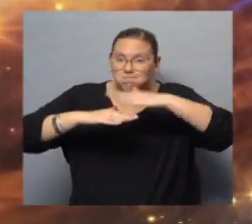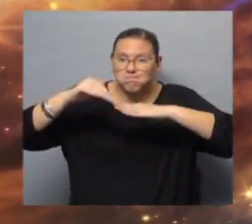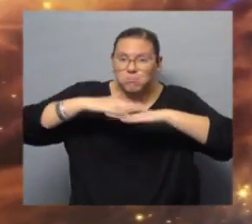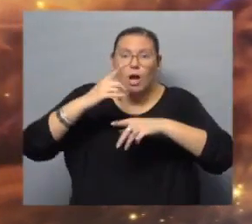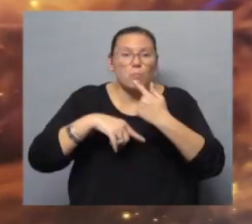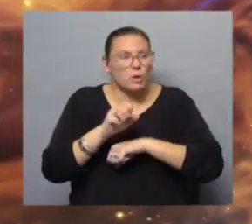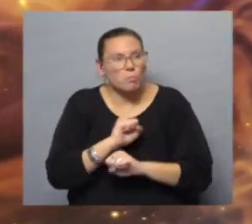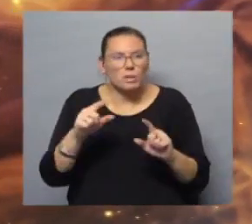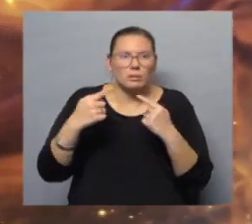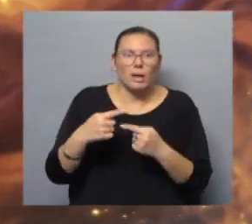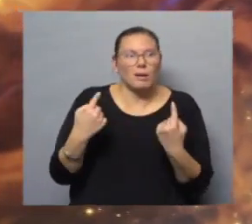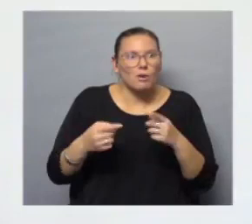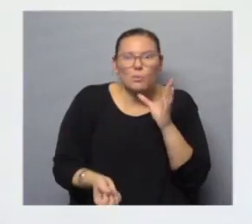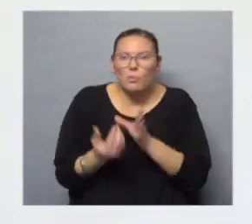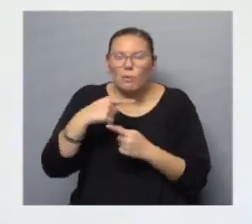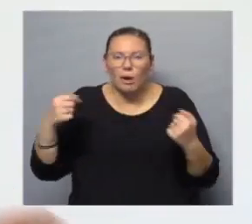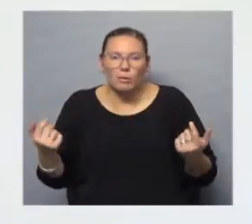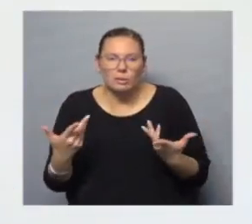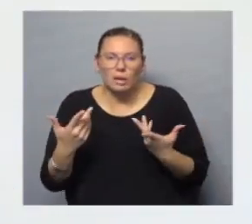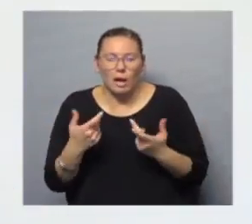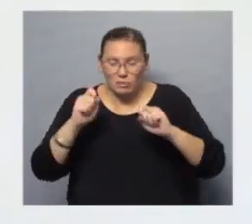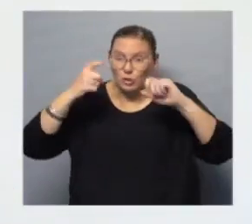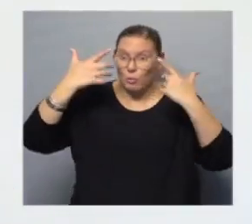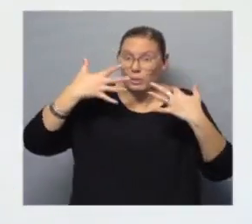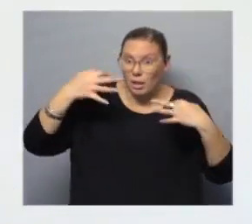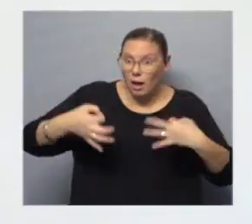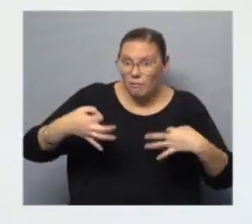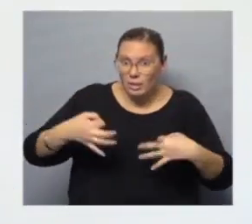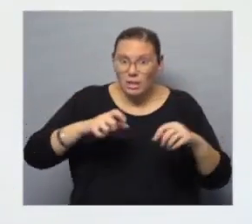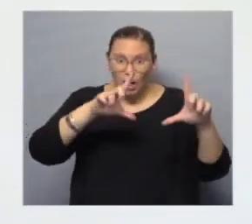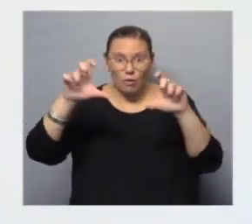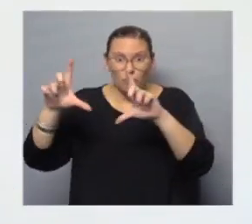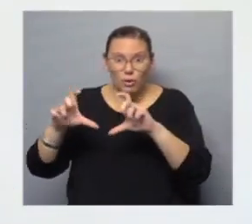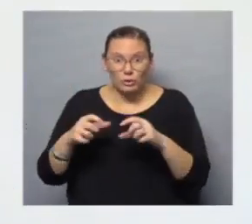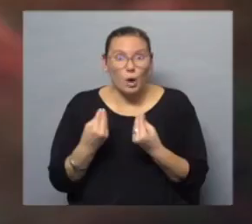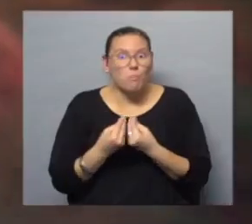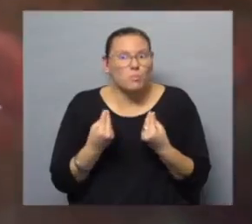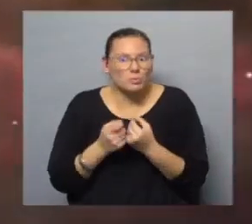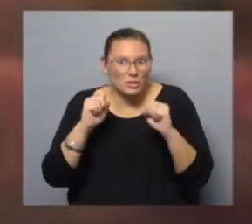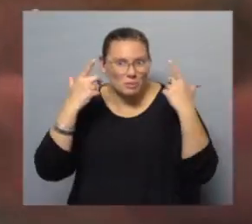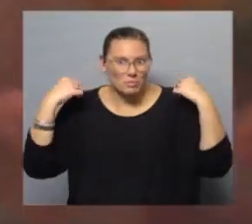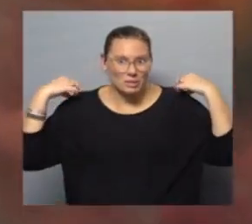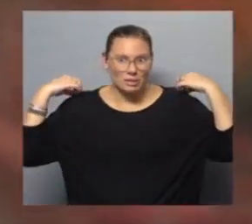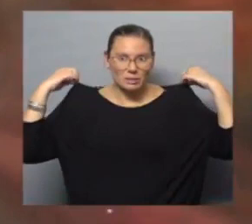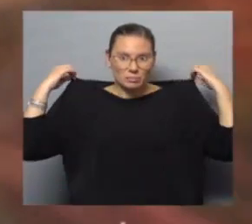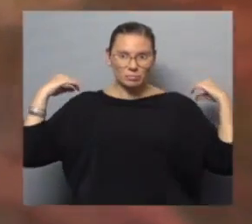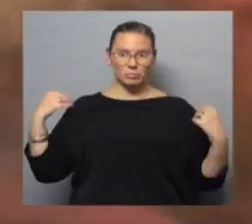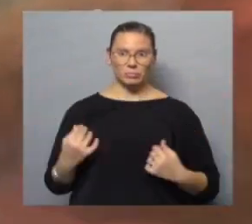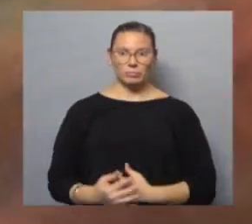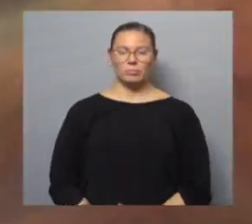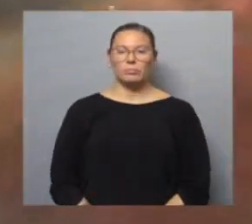lo mejor no, ¿no? Entonces, ha habido sorpresas realmente con esas imágenes, ha habido muchas sorpresas.